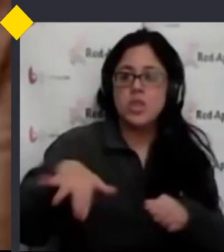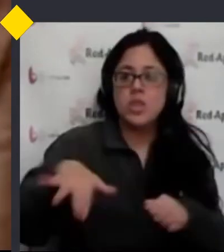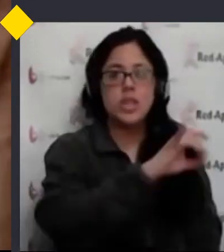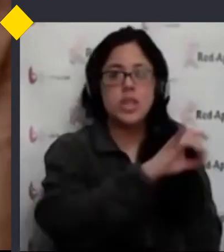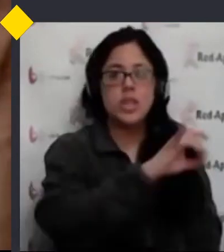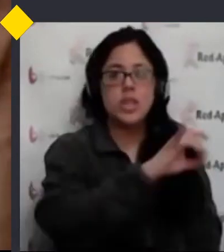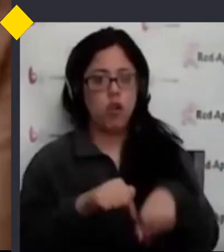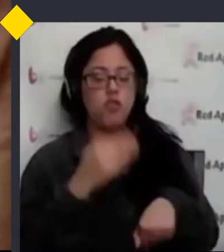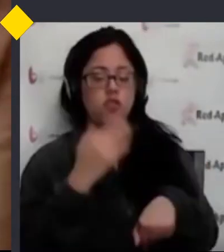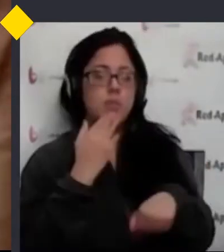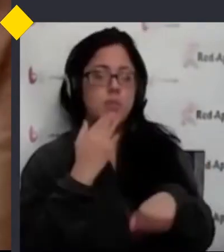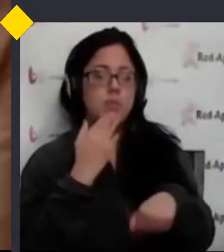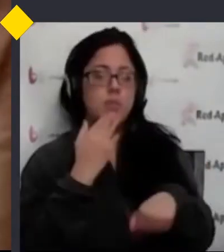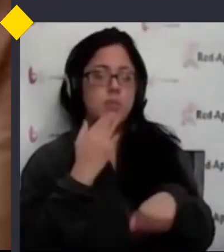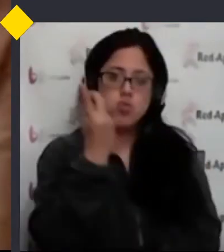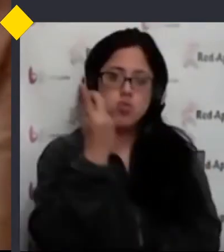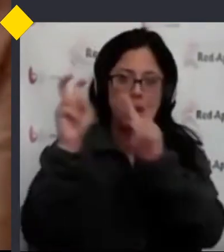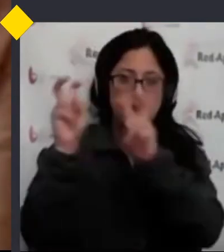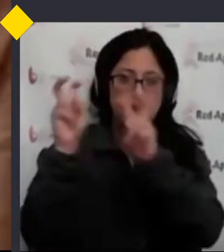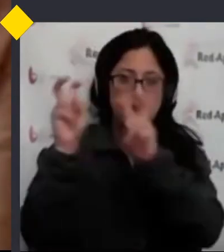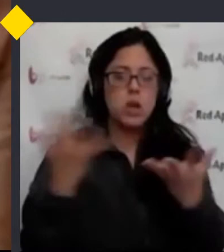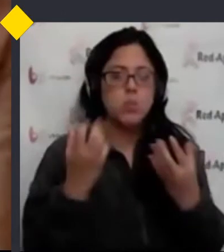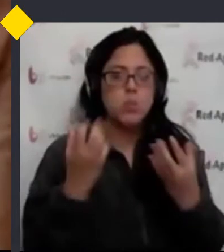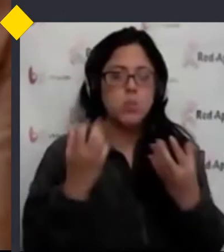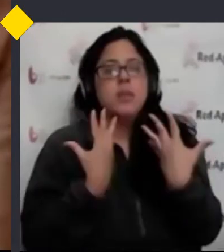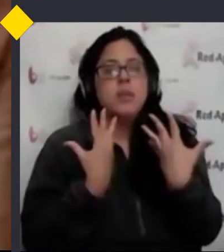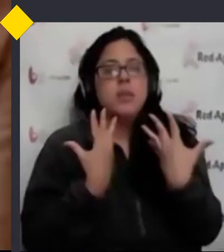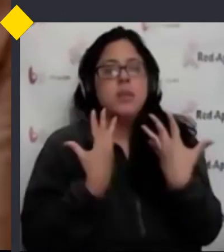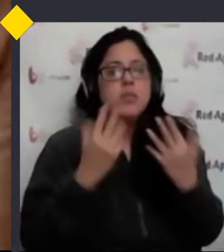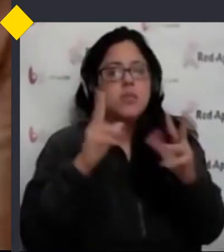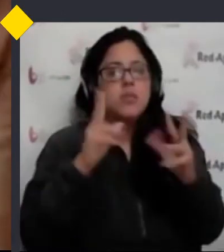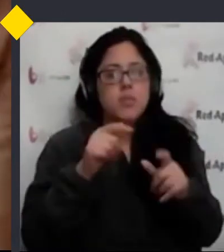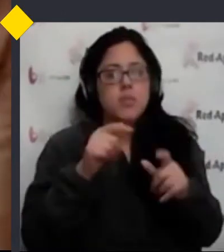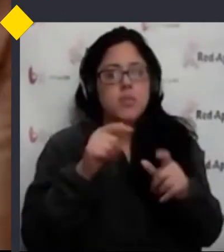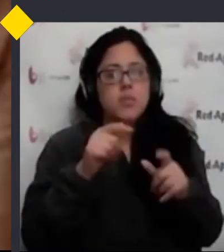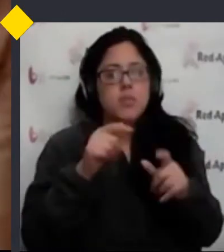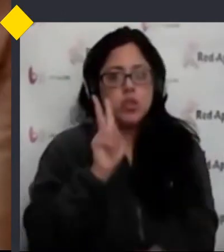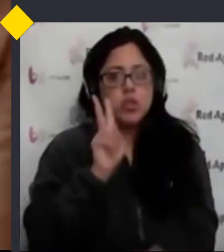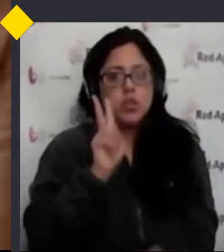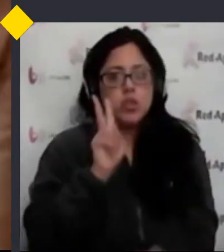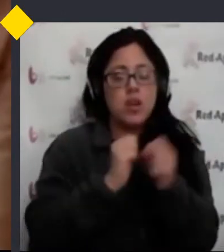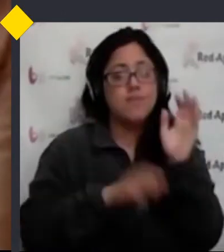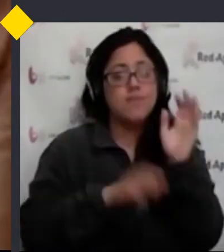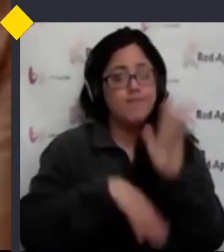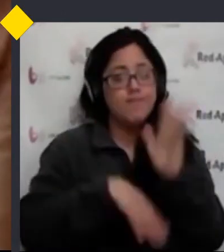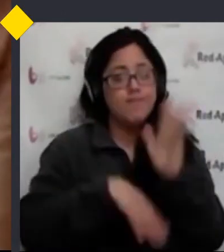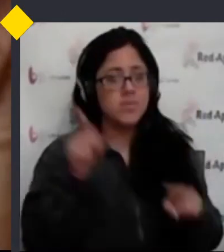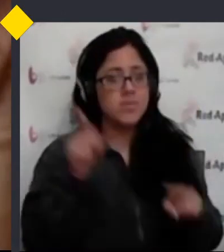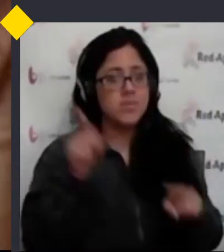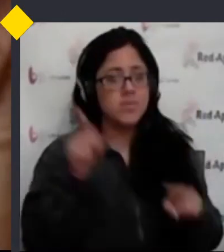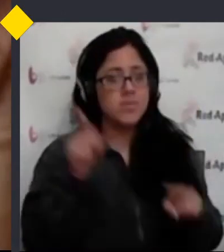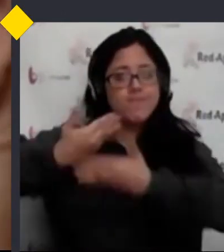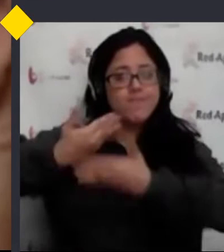ya todos conocemos sobre cómo ha impactado el desempleo mayoritariamente, ¿cierto?, a las mujeres, y hemos retrocedido en esta inserción